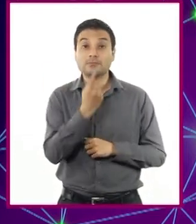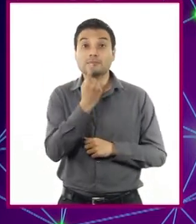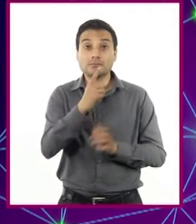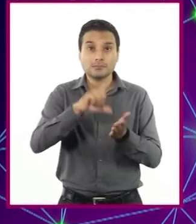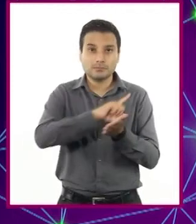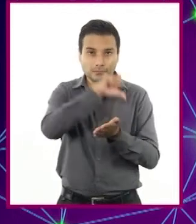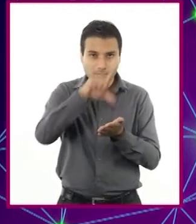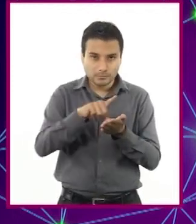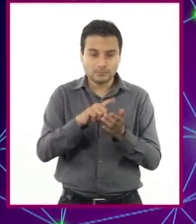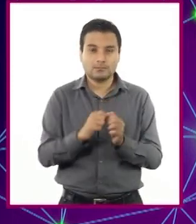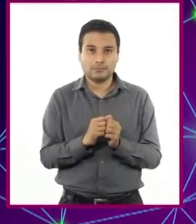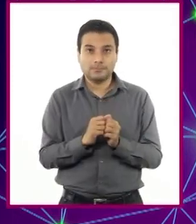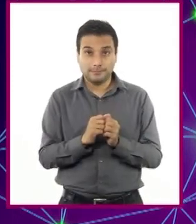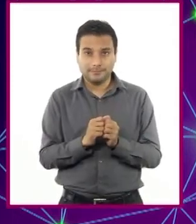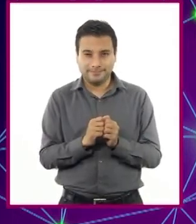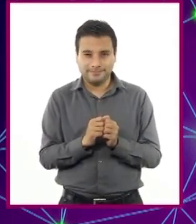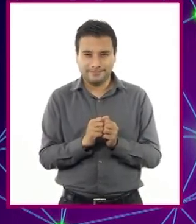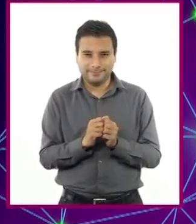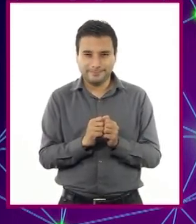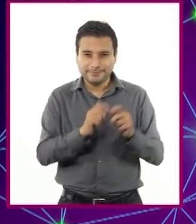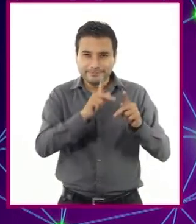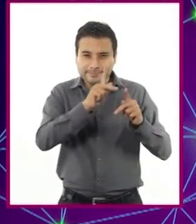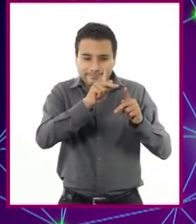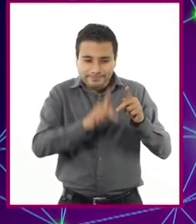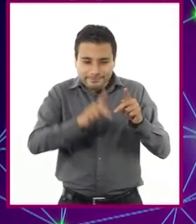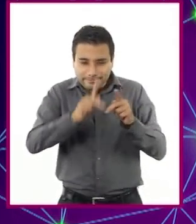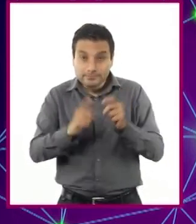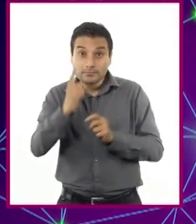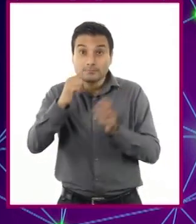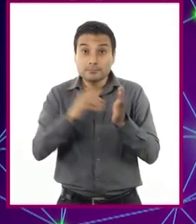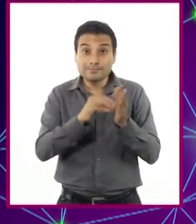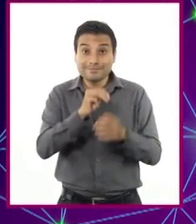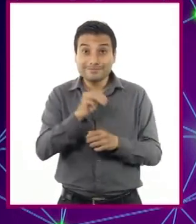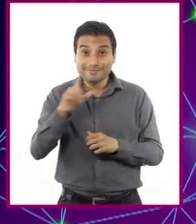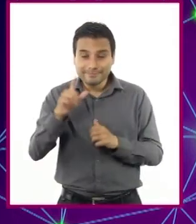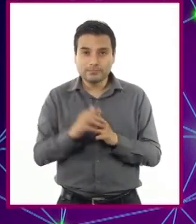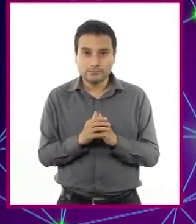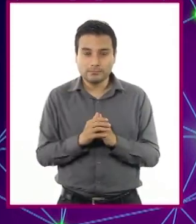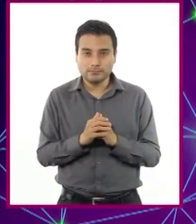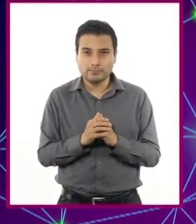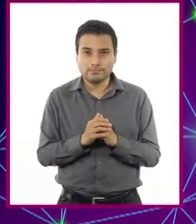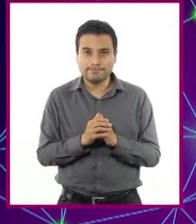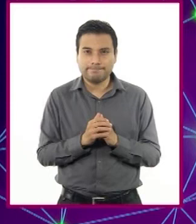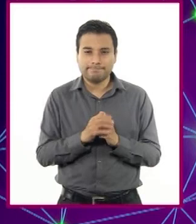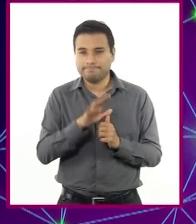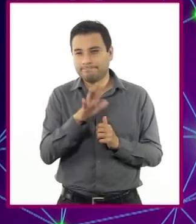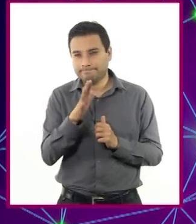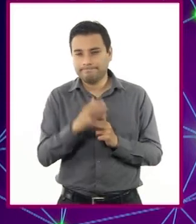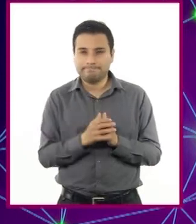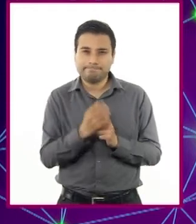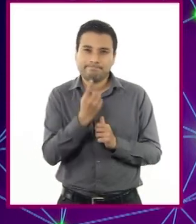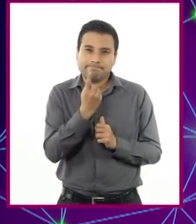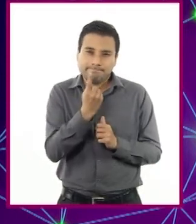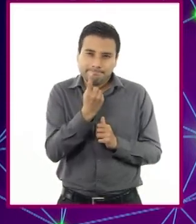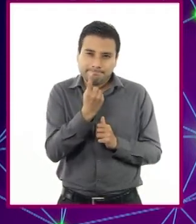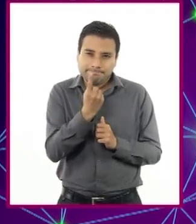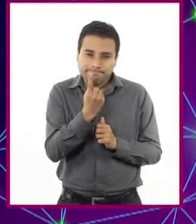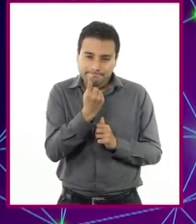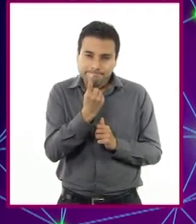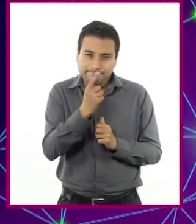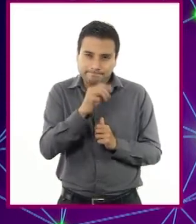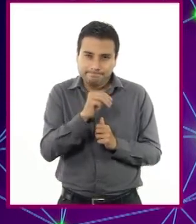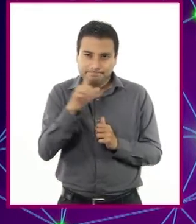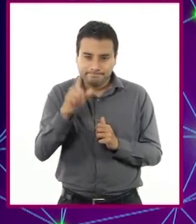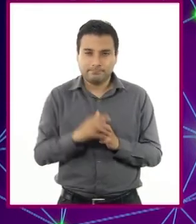1000 porciones, es decir, en 1000 mililitros, cada porción es de 1 mililitro. Como los